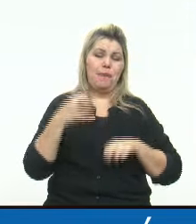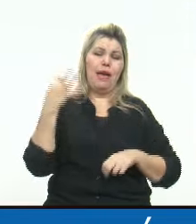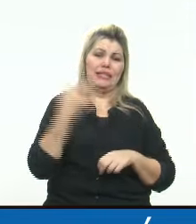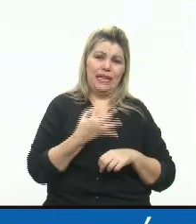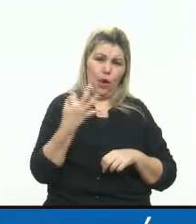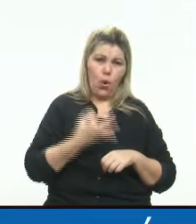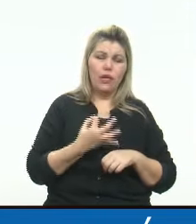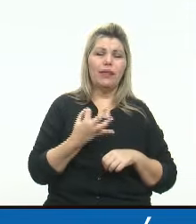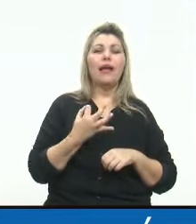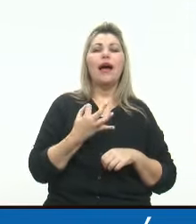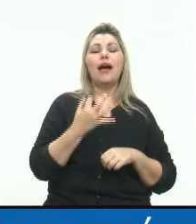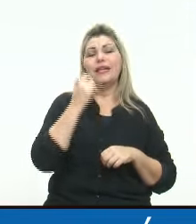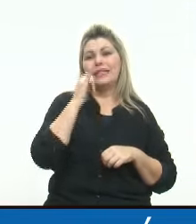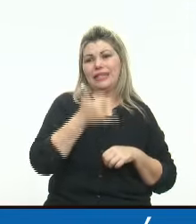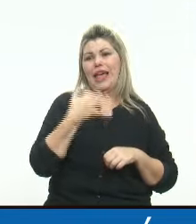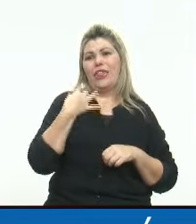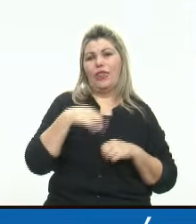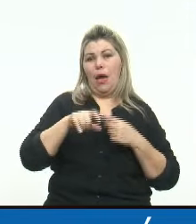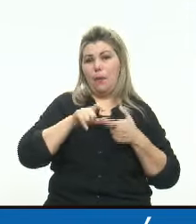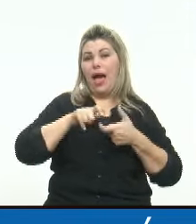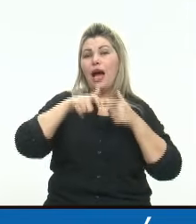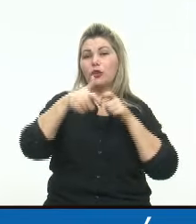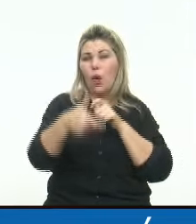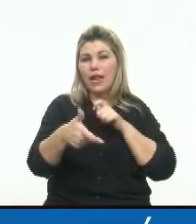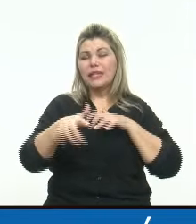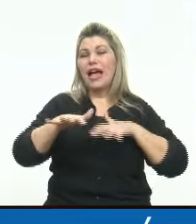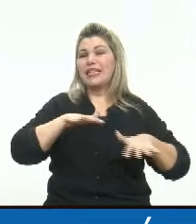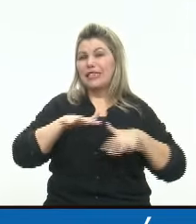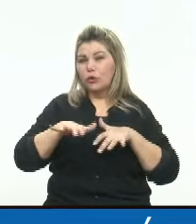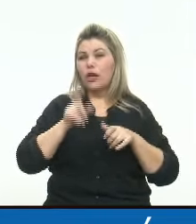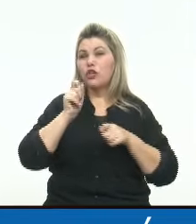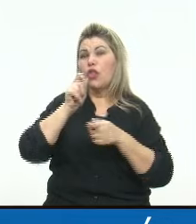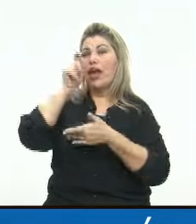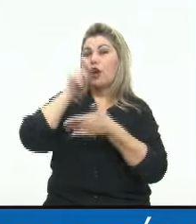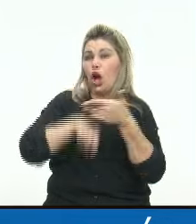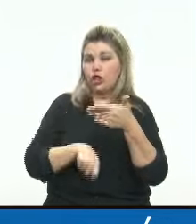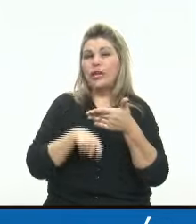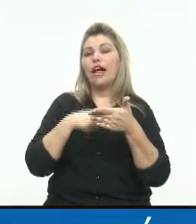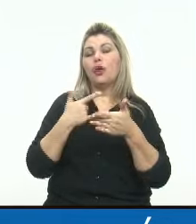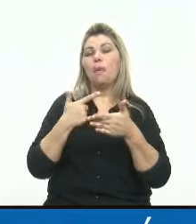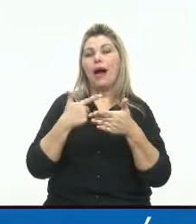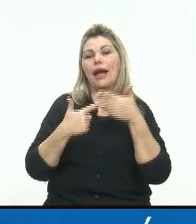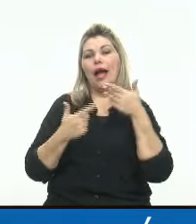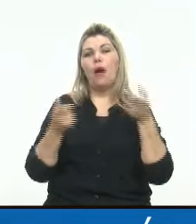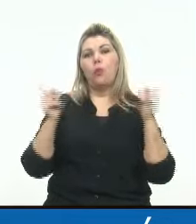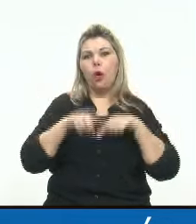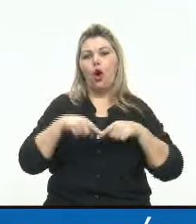debiendo actualizar y readecuar la situación contractual para poder reiniciar y finalizar.